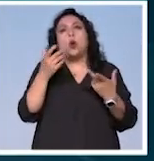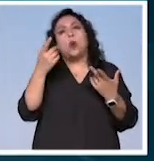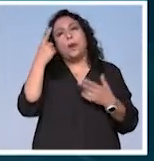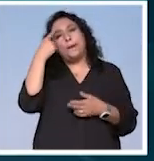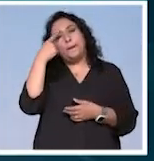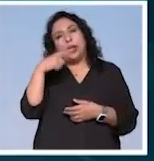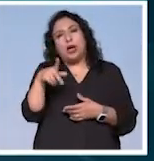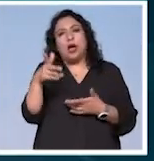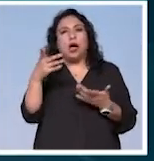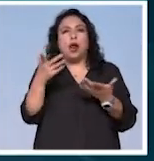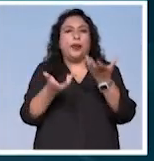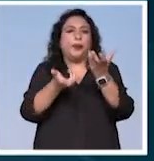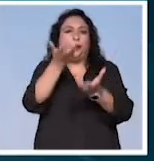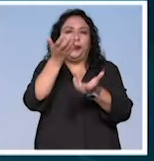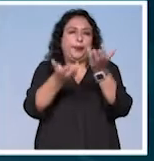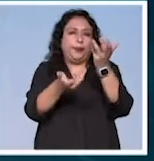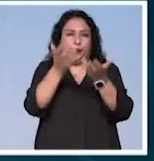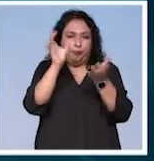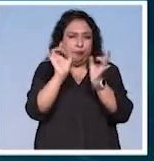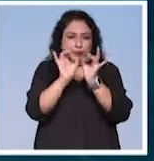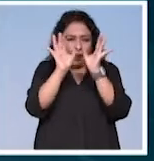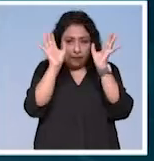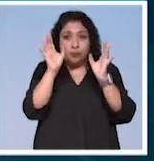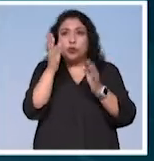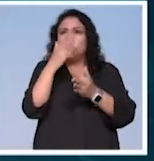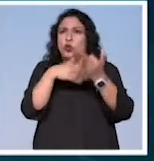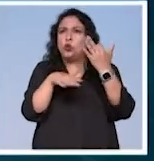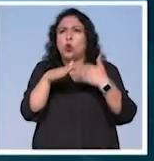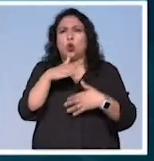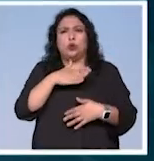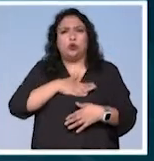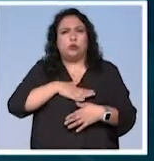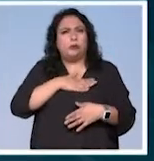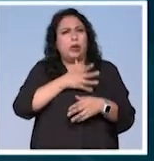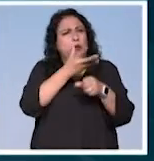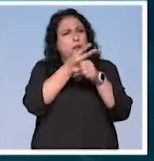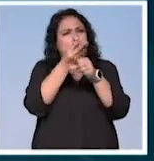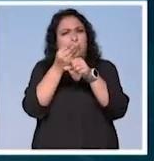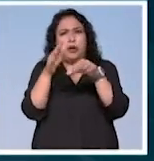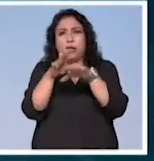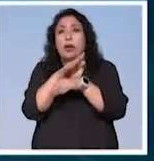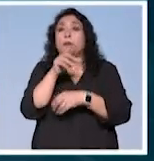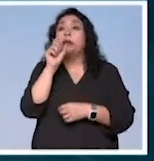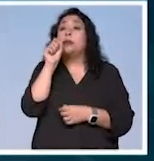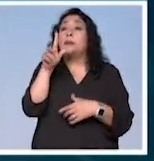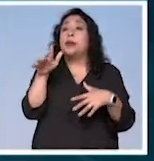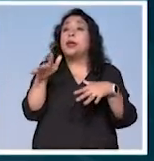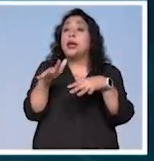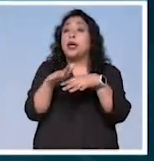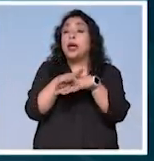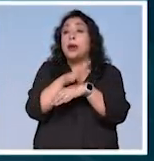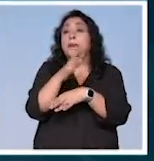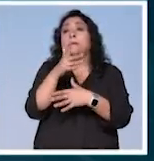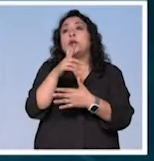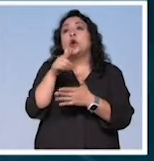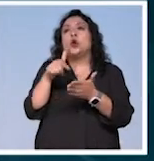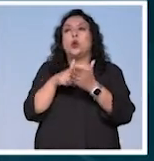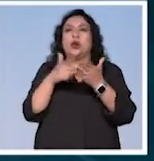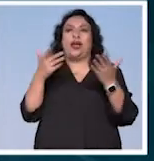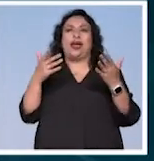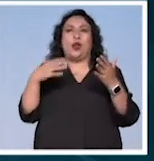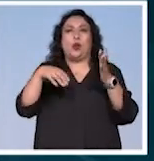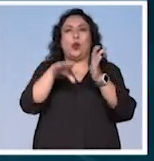de contraincendio. Todos los sanitarios están reformados. También se hizo un cambio en toda la zona de